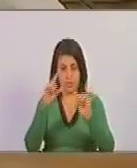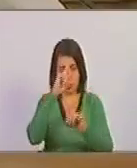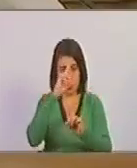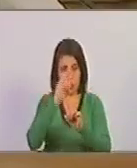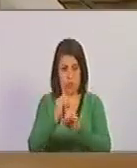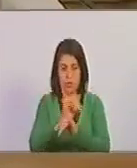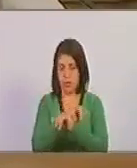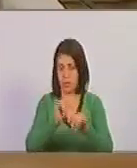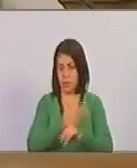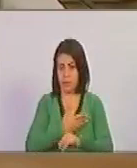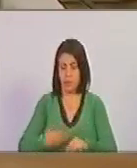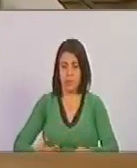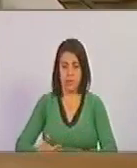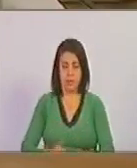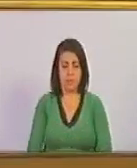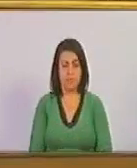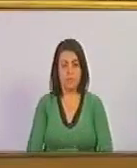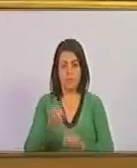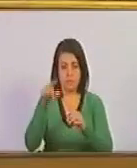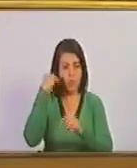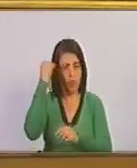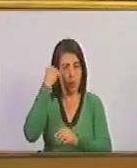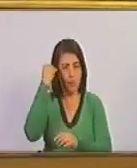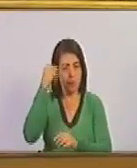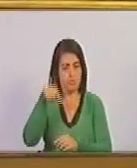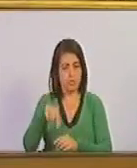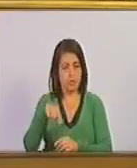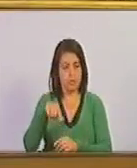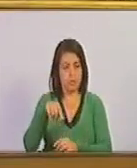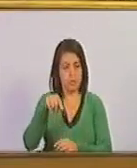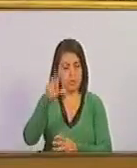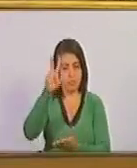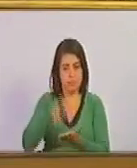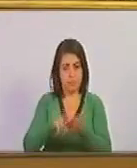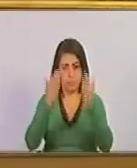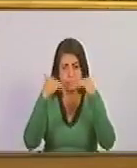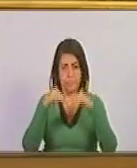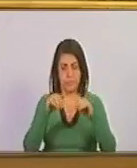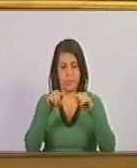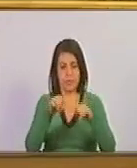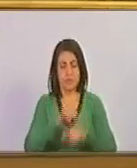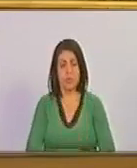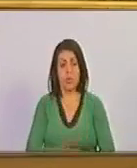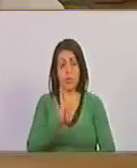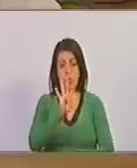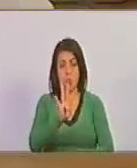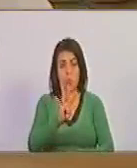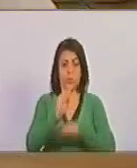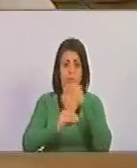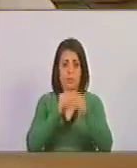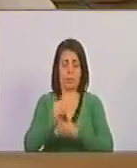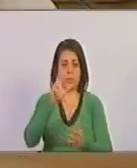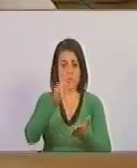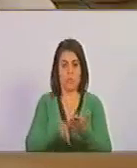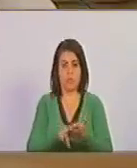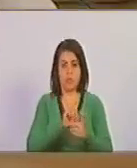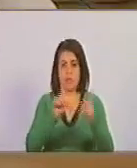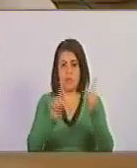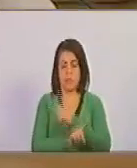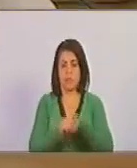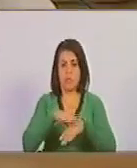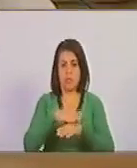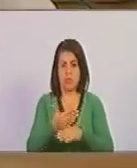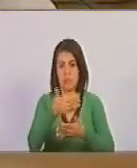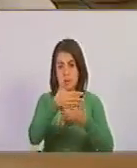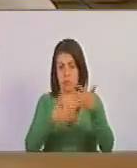objeto. Es todo, ciudadano presidente. En consideración el epígrafe. Aprobado. Siguiente. Cuarto, se propone aprobar con modificación